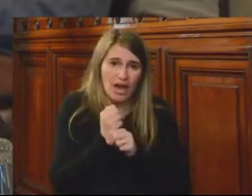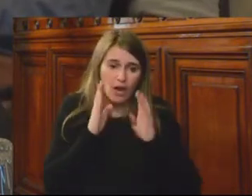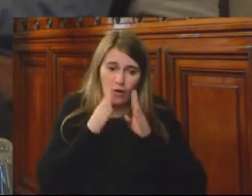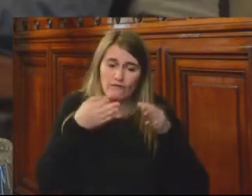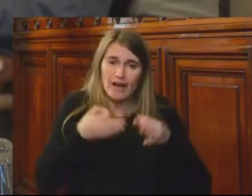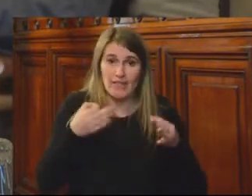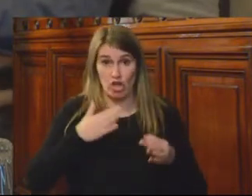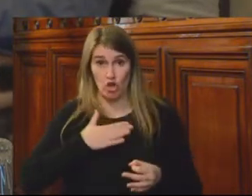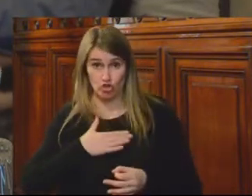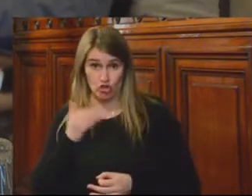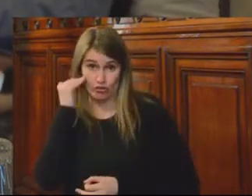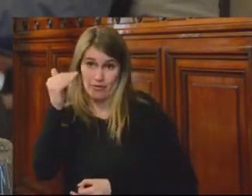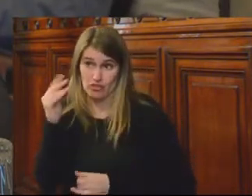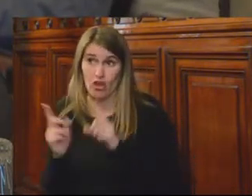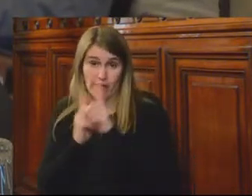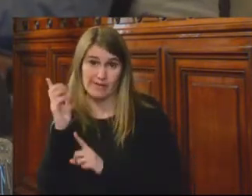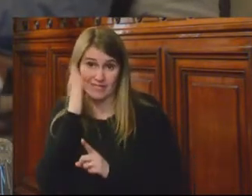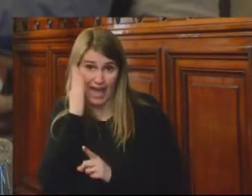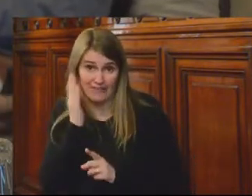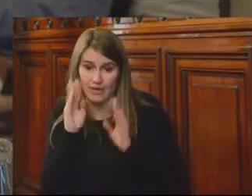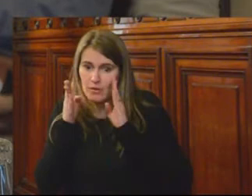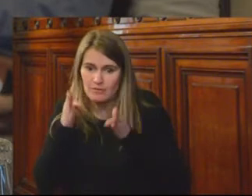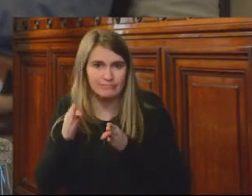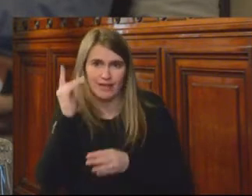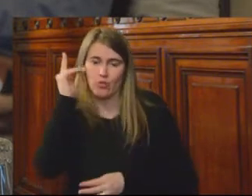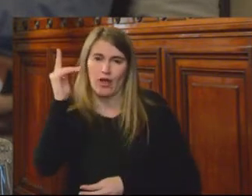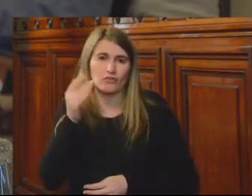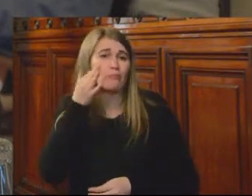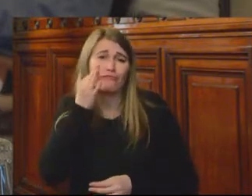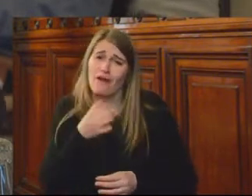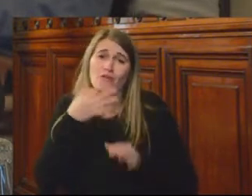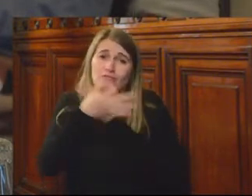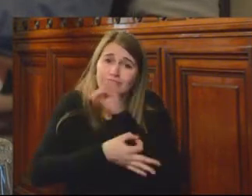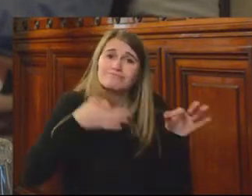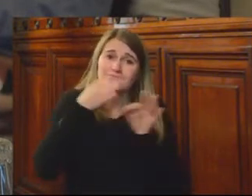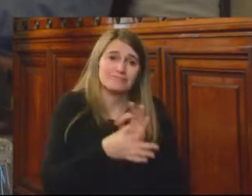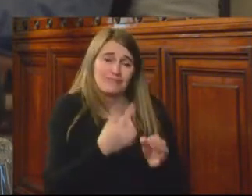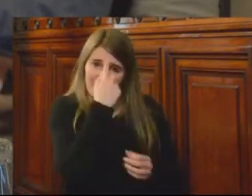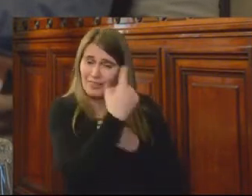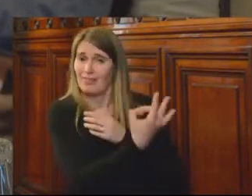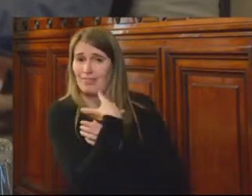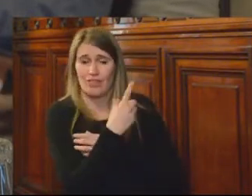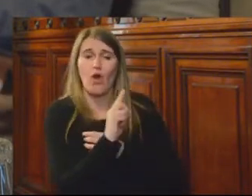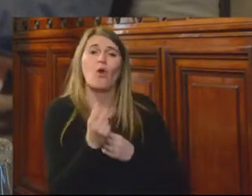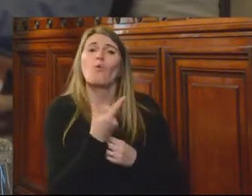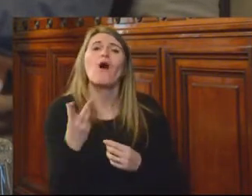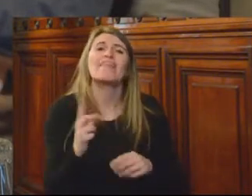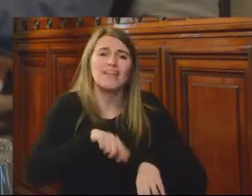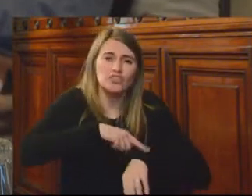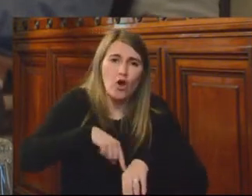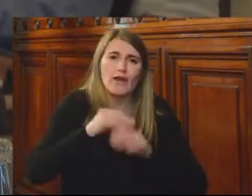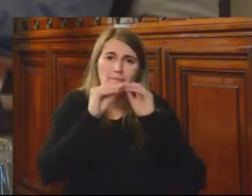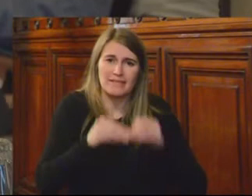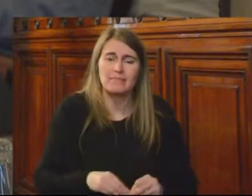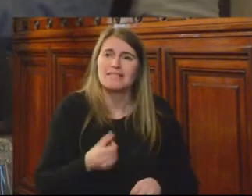académicos que hacemos vida en educación, pero que realmente se nos escuche y que hablemos de cuántas horas de matemática necesitamos, cuántas horas de